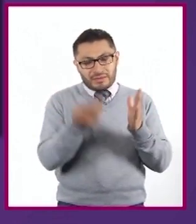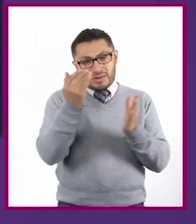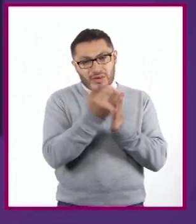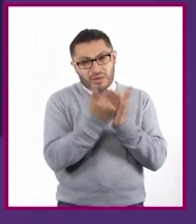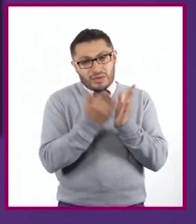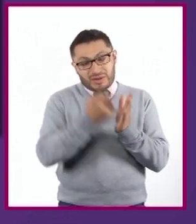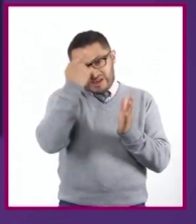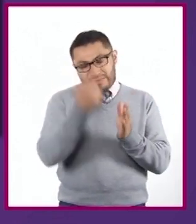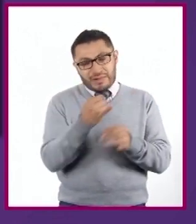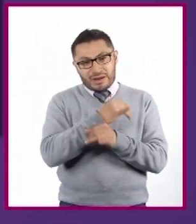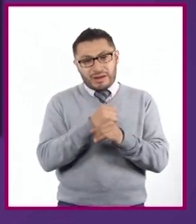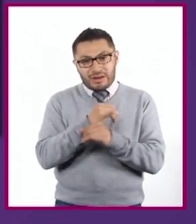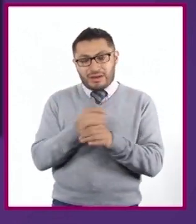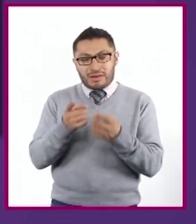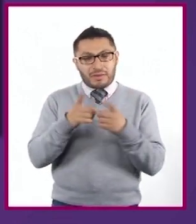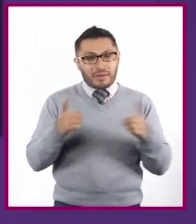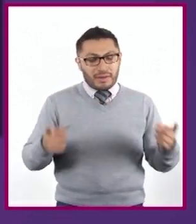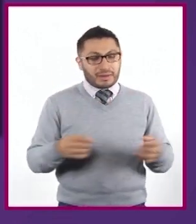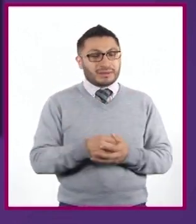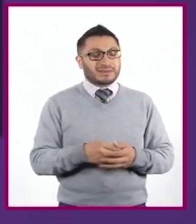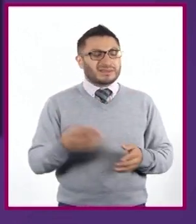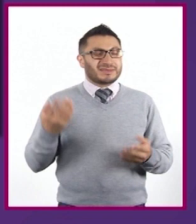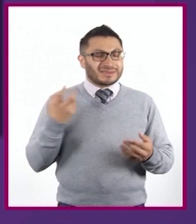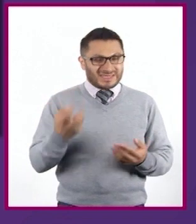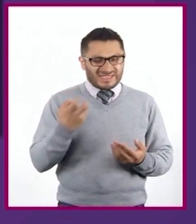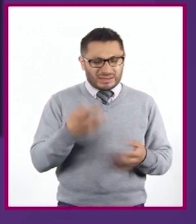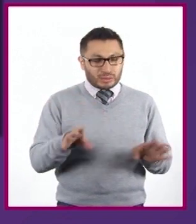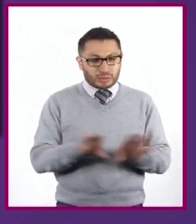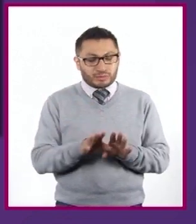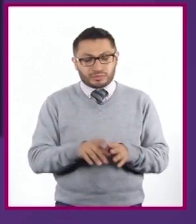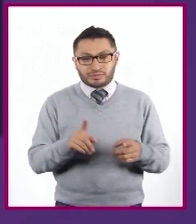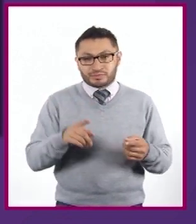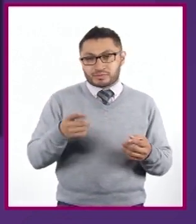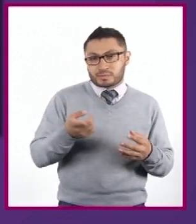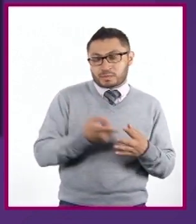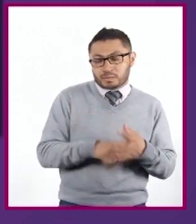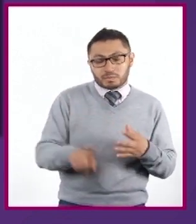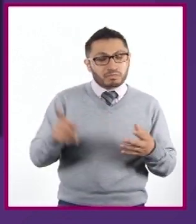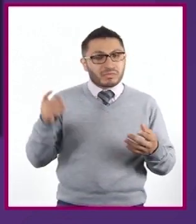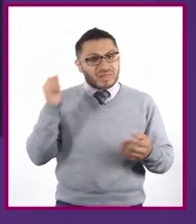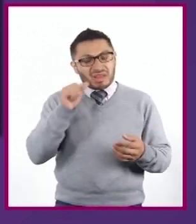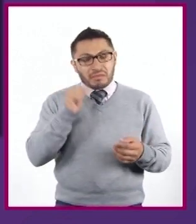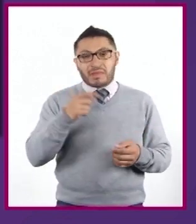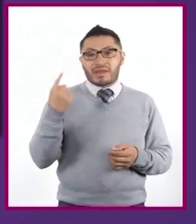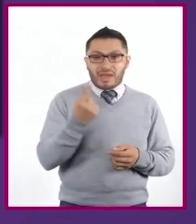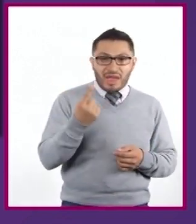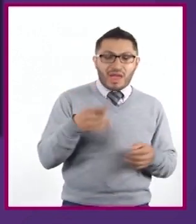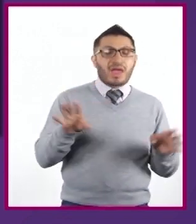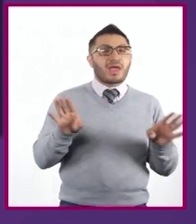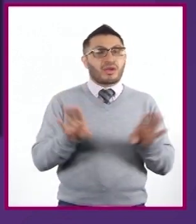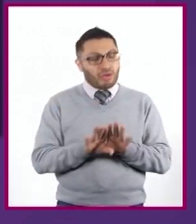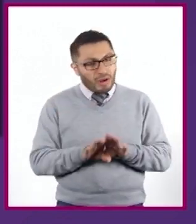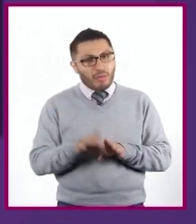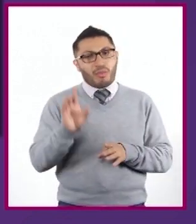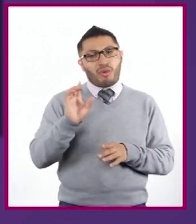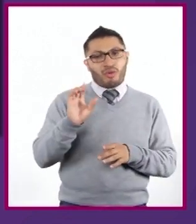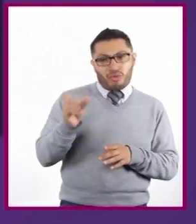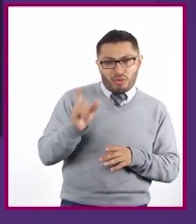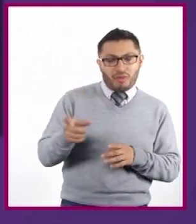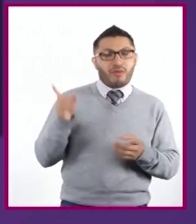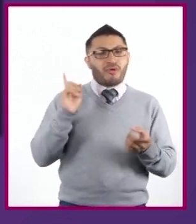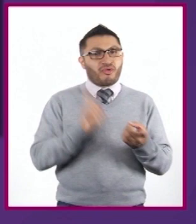que generalmente se basa y deriva de las preguntas ¿qué?, ¿cómo?, ¿cuándo?,